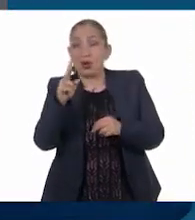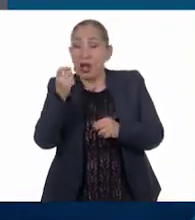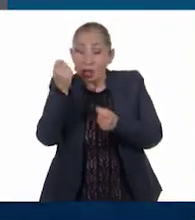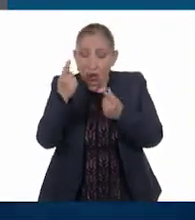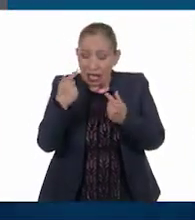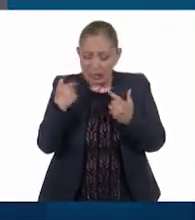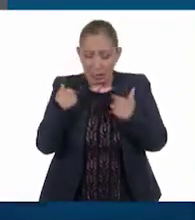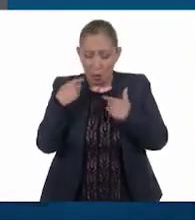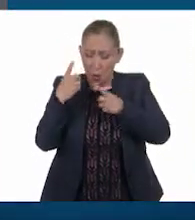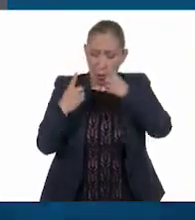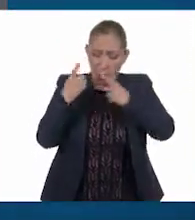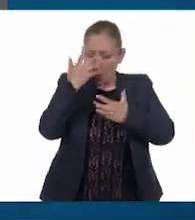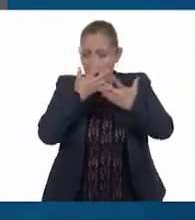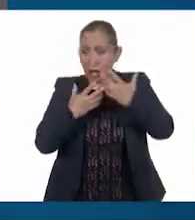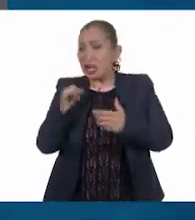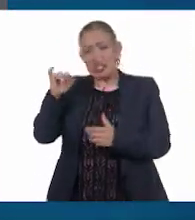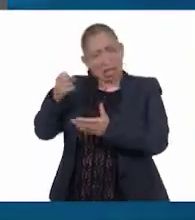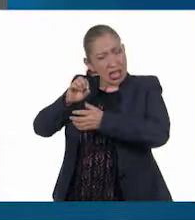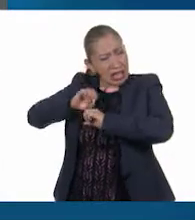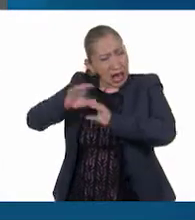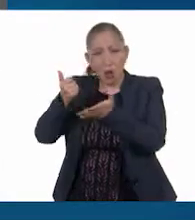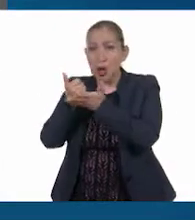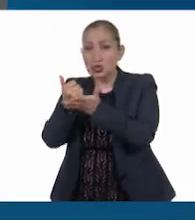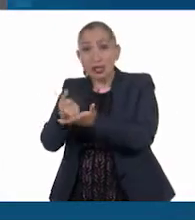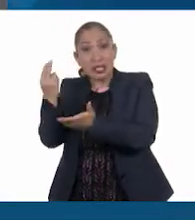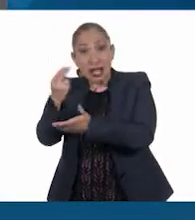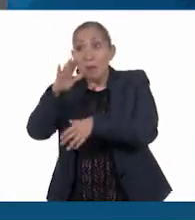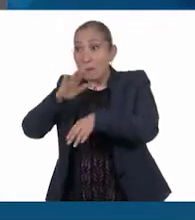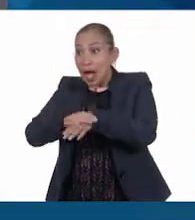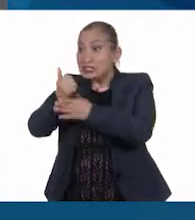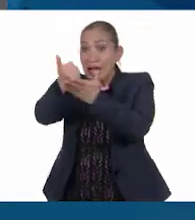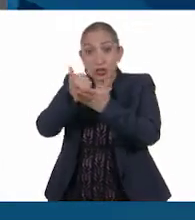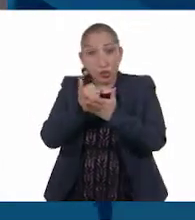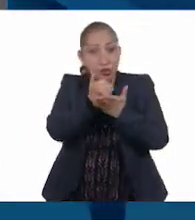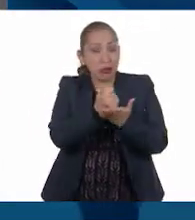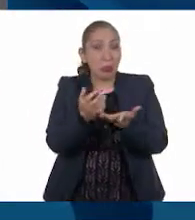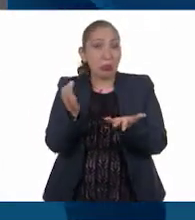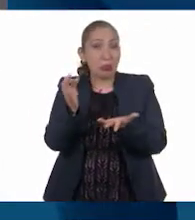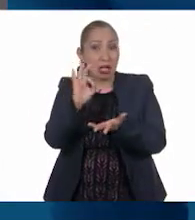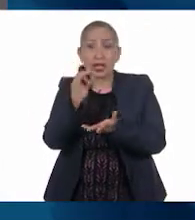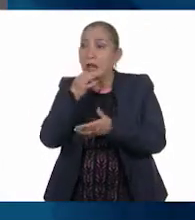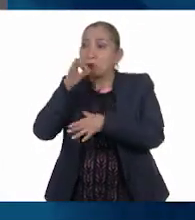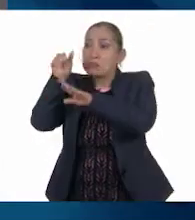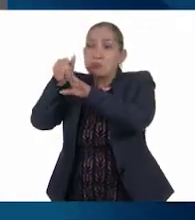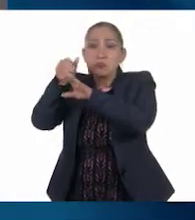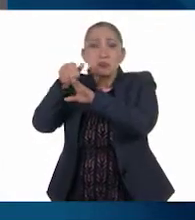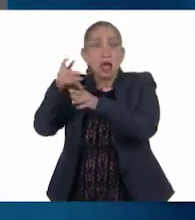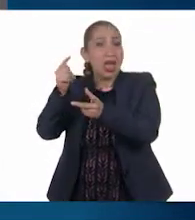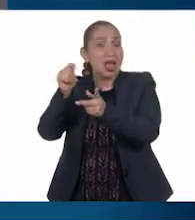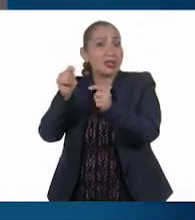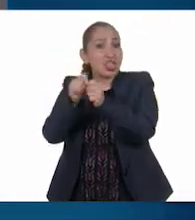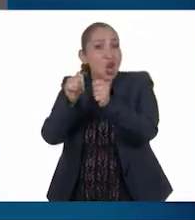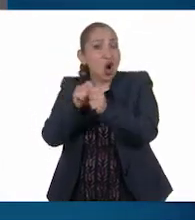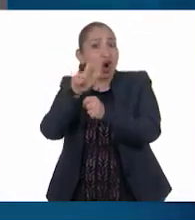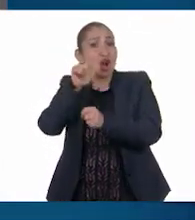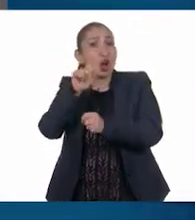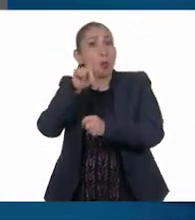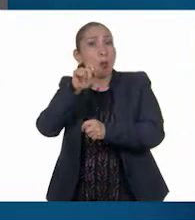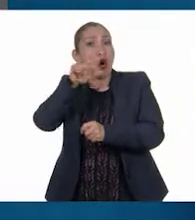que no tengo claras. ¡Claro! ¡Te ayudo! Y si necesitamos más ayuda, pues le decimos a nuestro tío Don